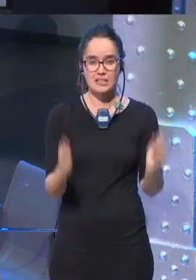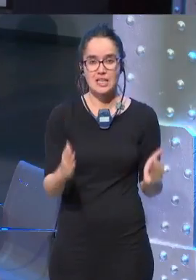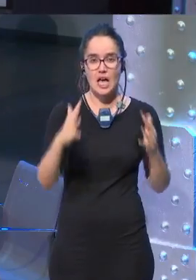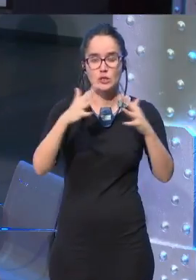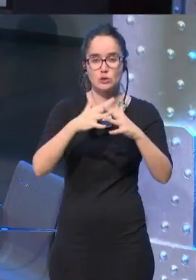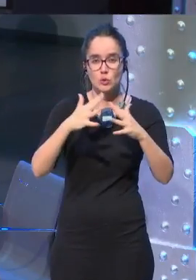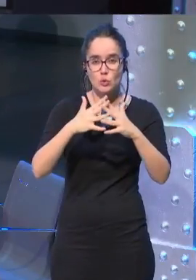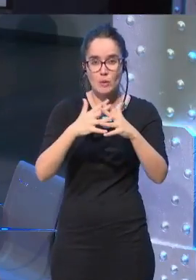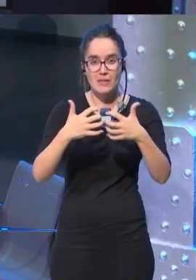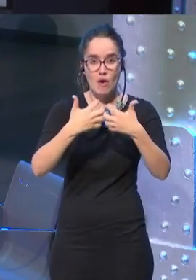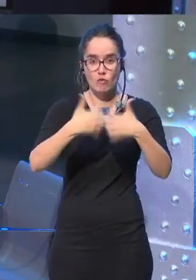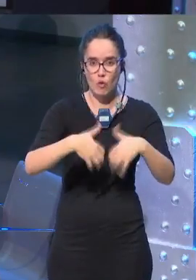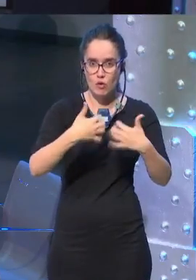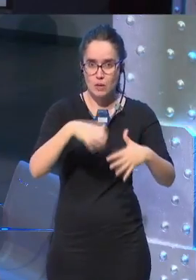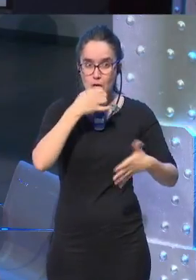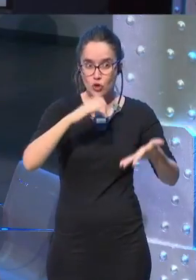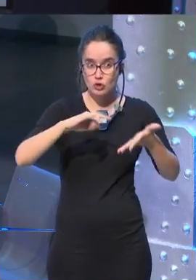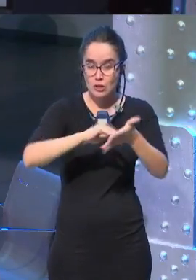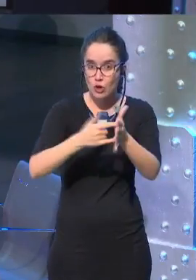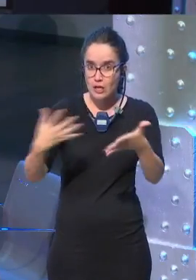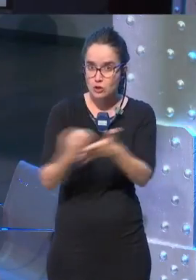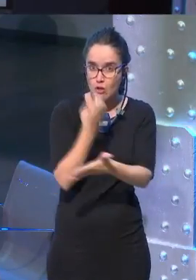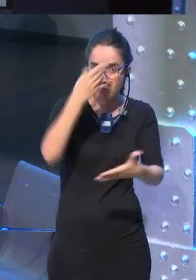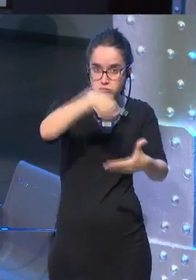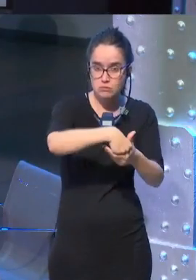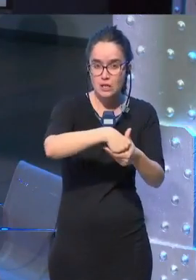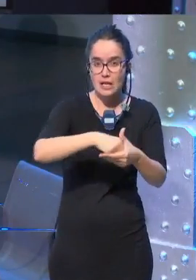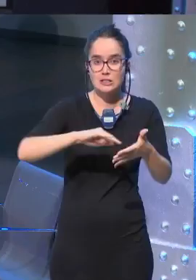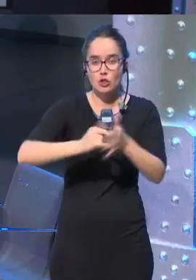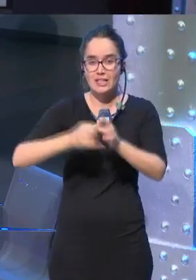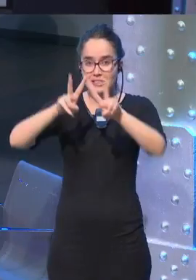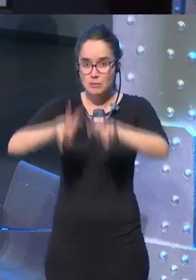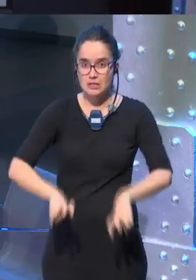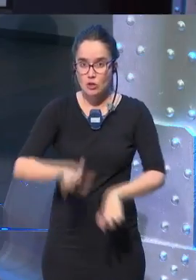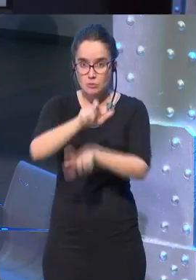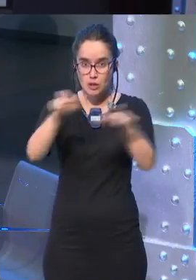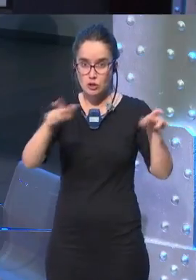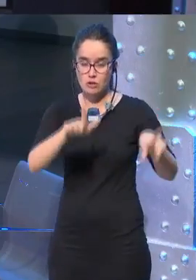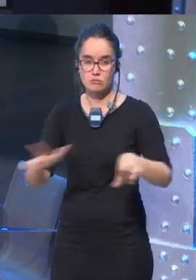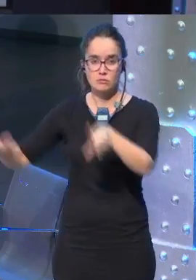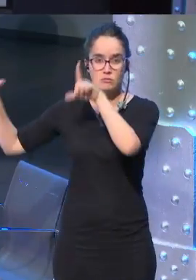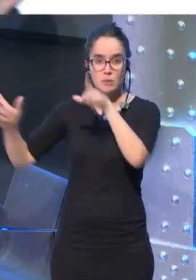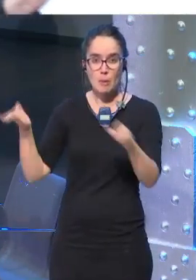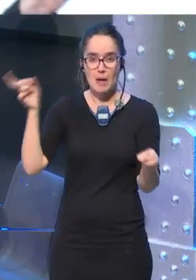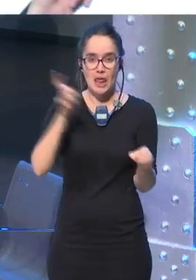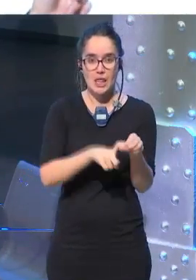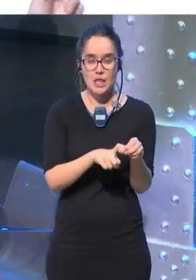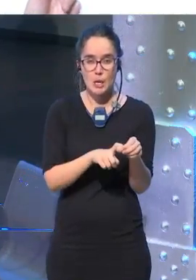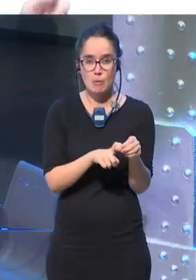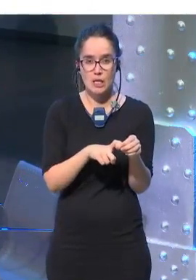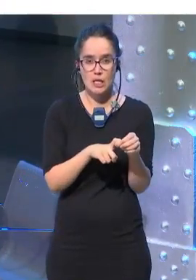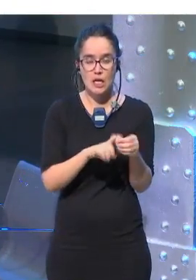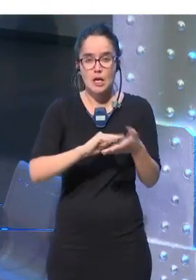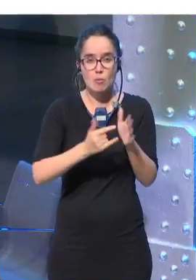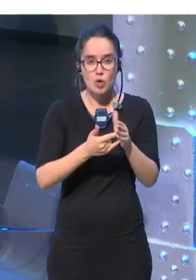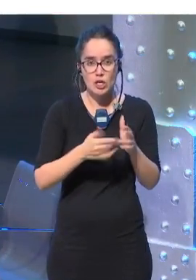estructuralmente funcional con todas estas tecnologías que se están investigando. Las personas que aparecen aquí están participando en